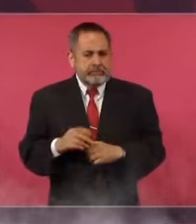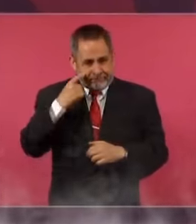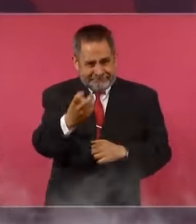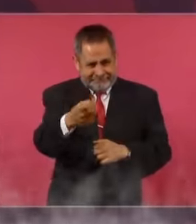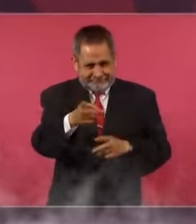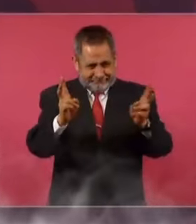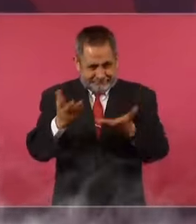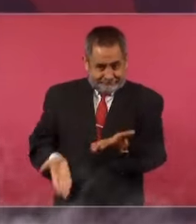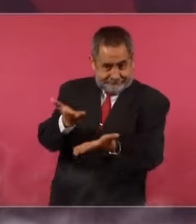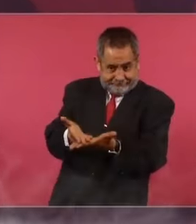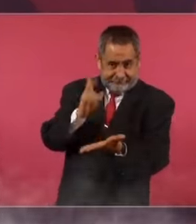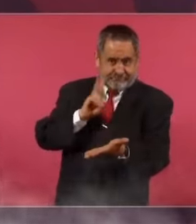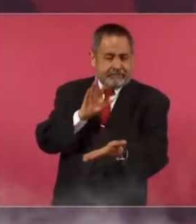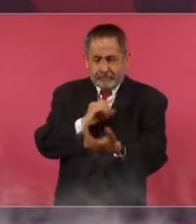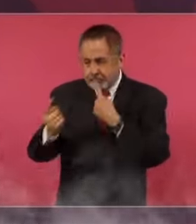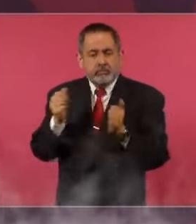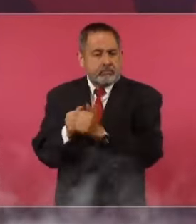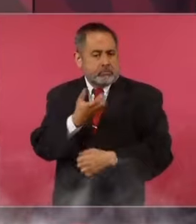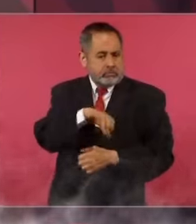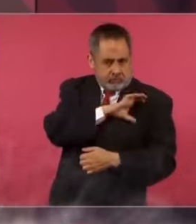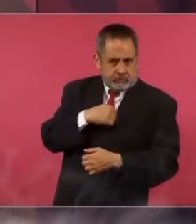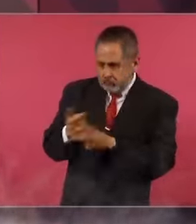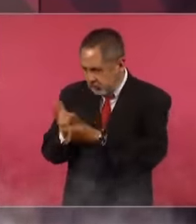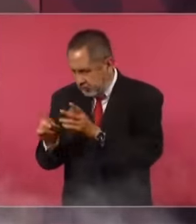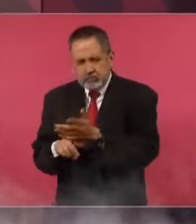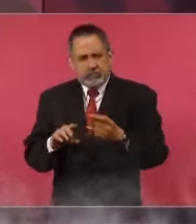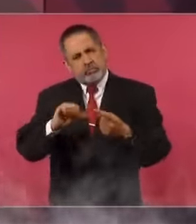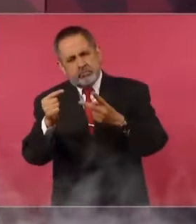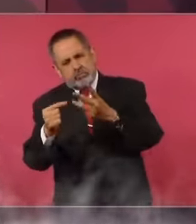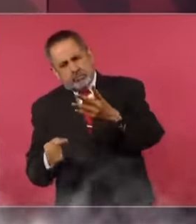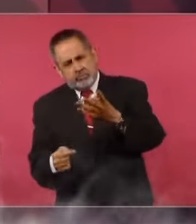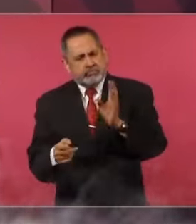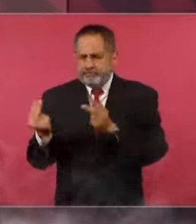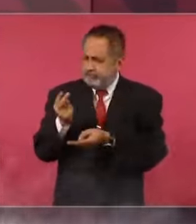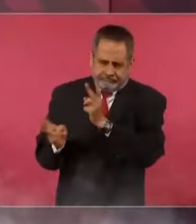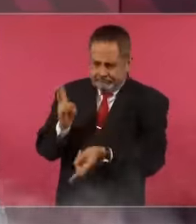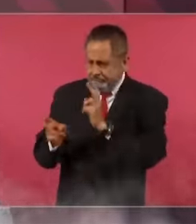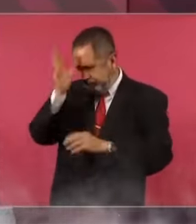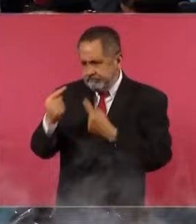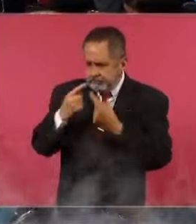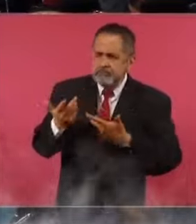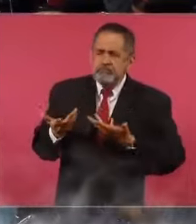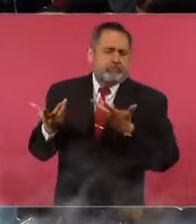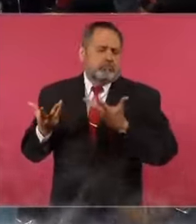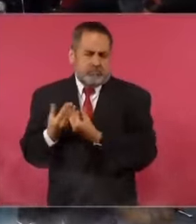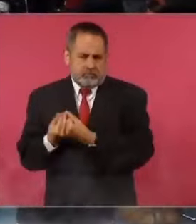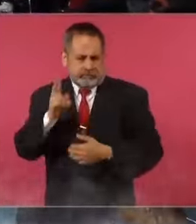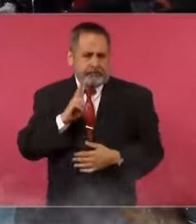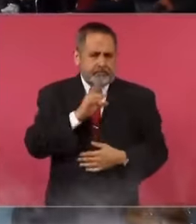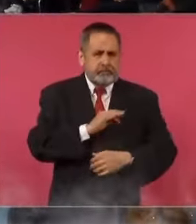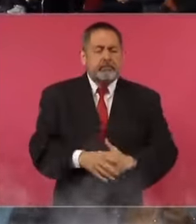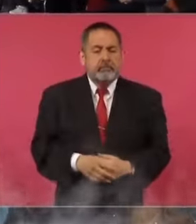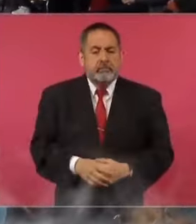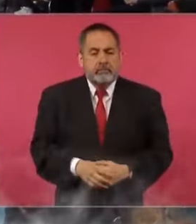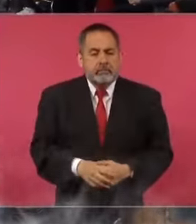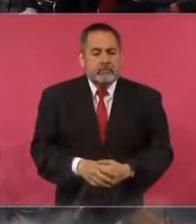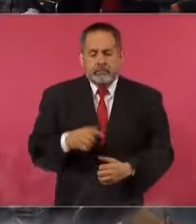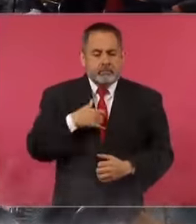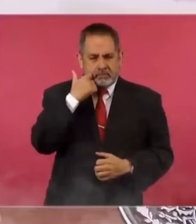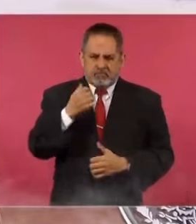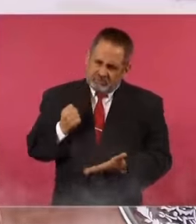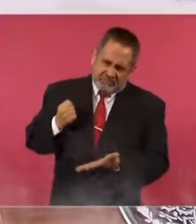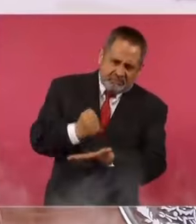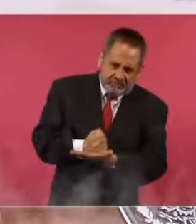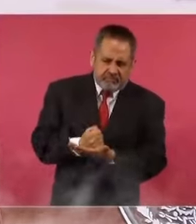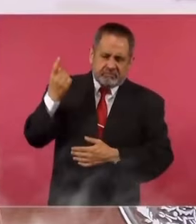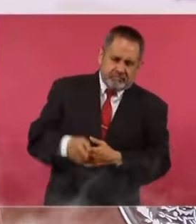para ver esas iniciativas con Claudia y otras cosas que tenemos que ver de manera conjunta. No quiero yo imponer